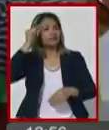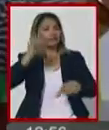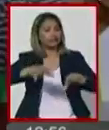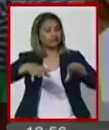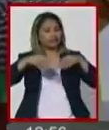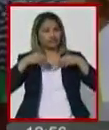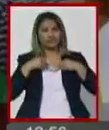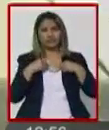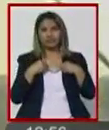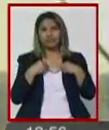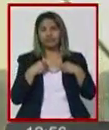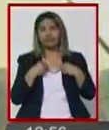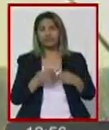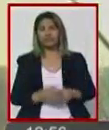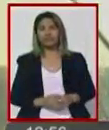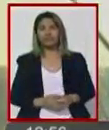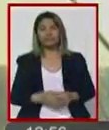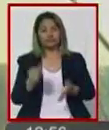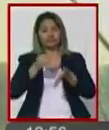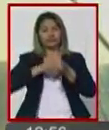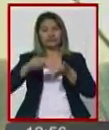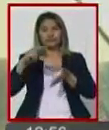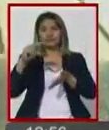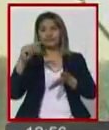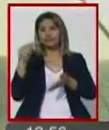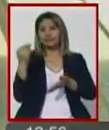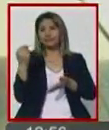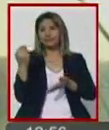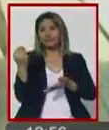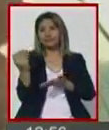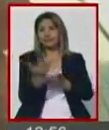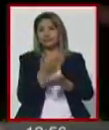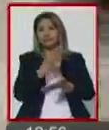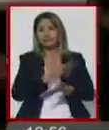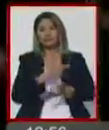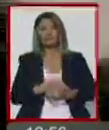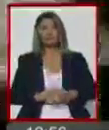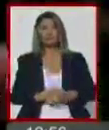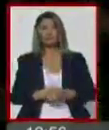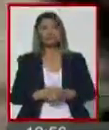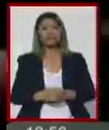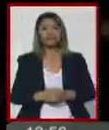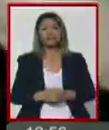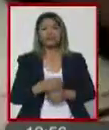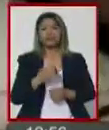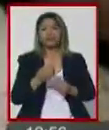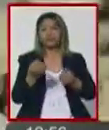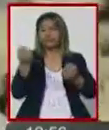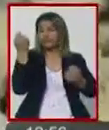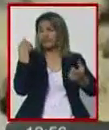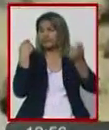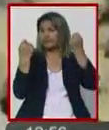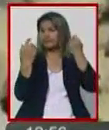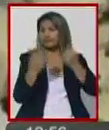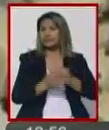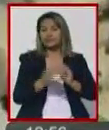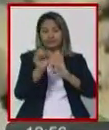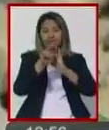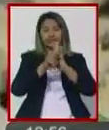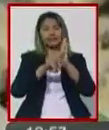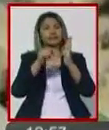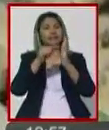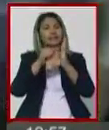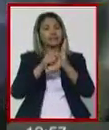asumiendo este pago del doble aguinaldo y están haciendo caso omiso a una norma